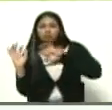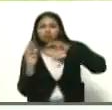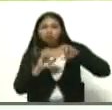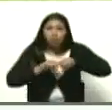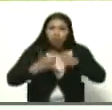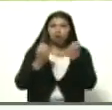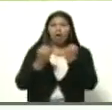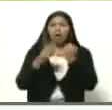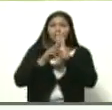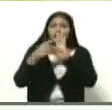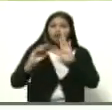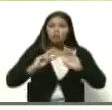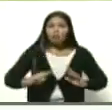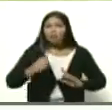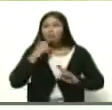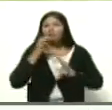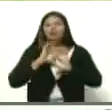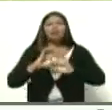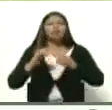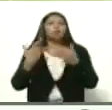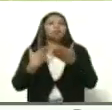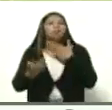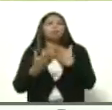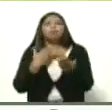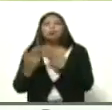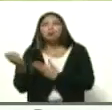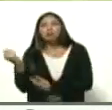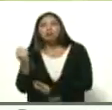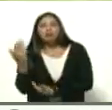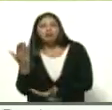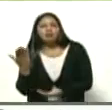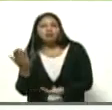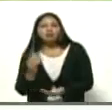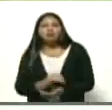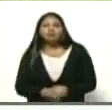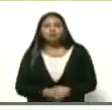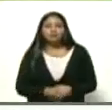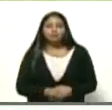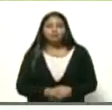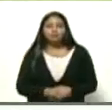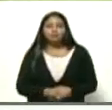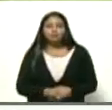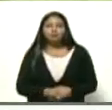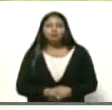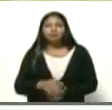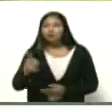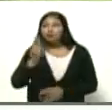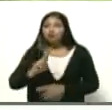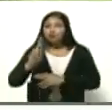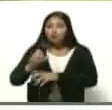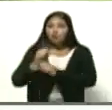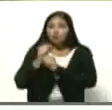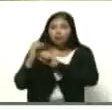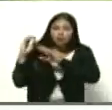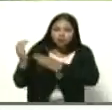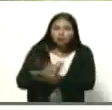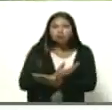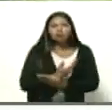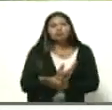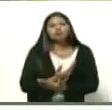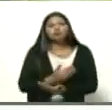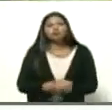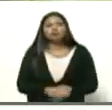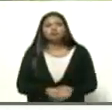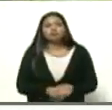humanos de la que ya nadie habla, porque no importa, no interesa hablar de ello, sino que era útil para el derrocamiento de Lugo.